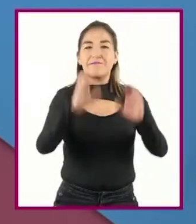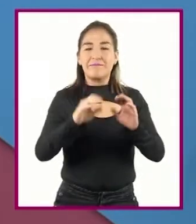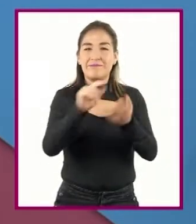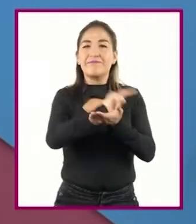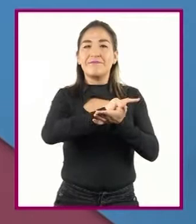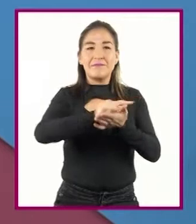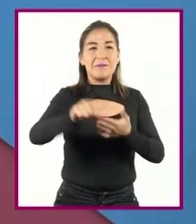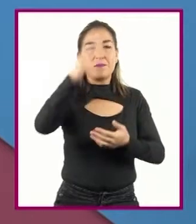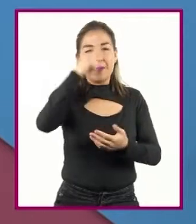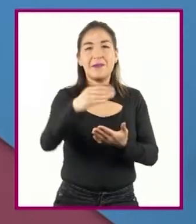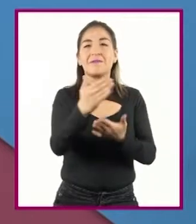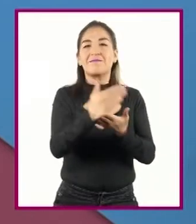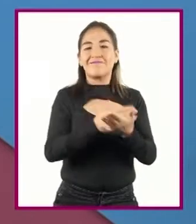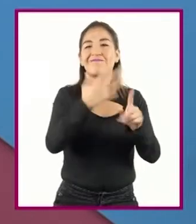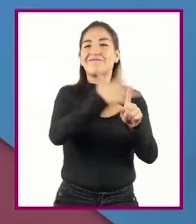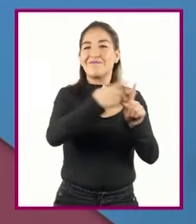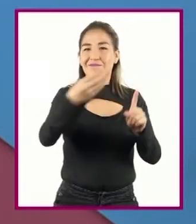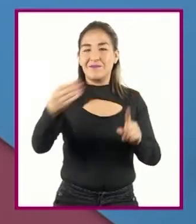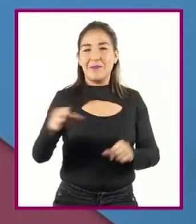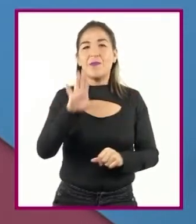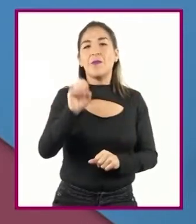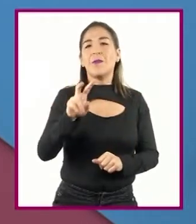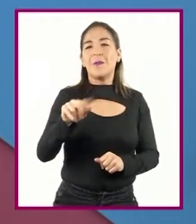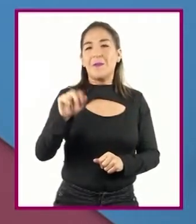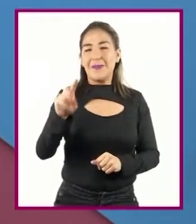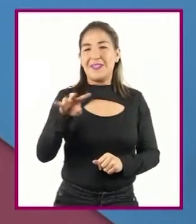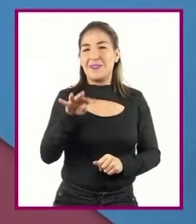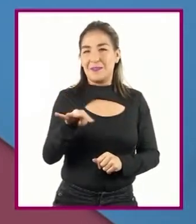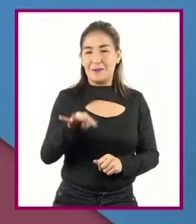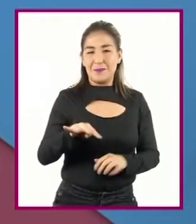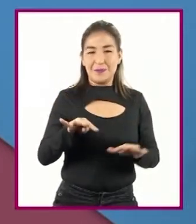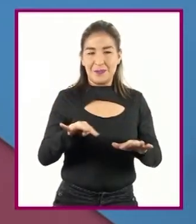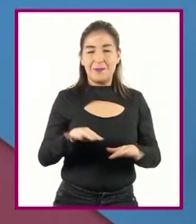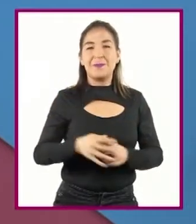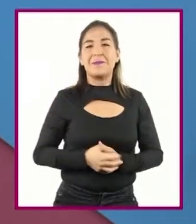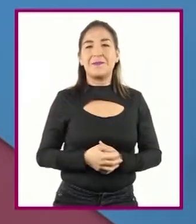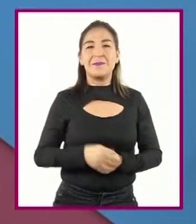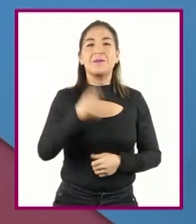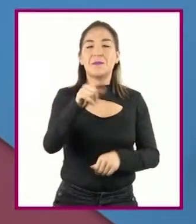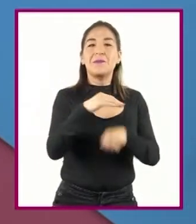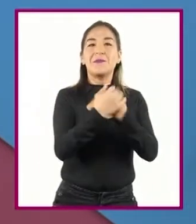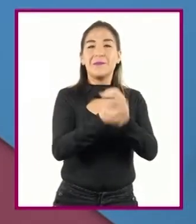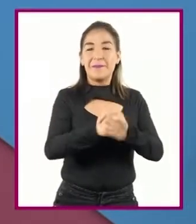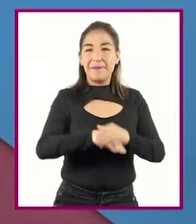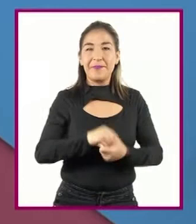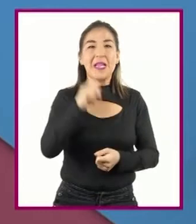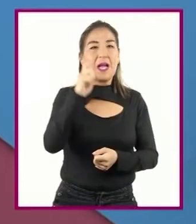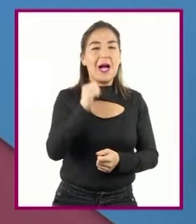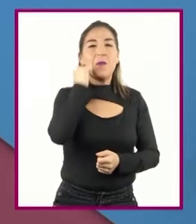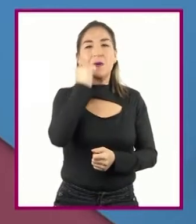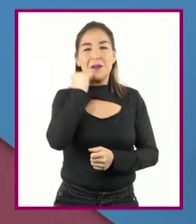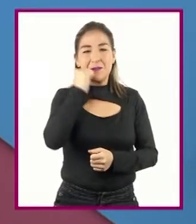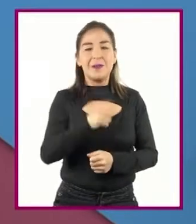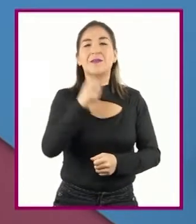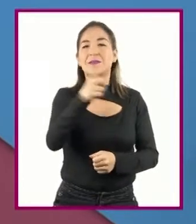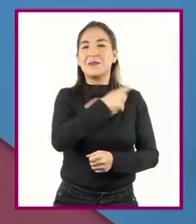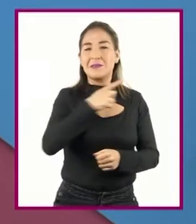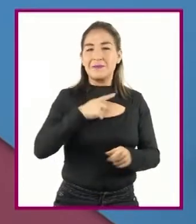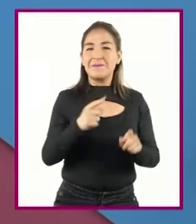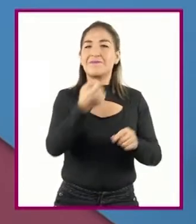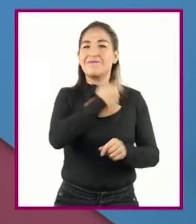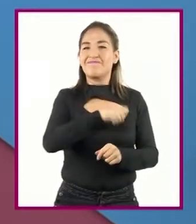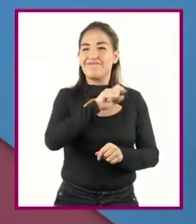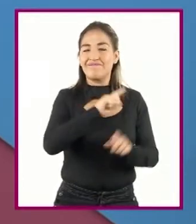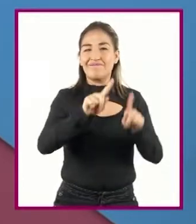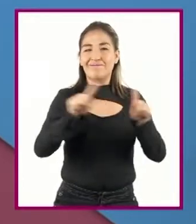prevención para disminuir el contagio por COVID-19. Laven sus manos con agua y jabón, conserven la sana